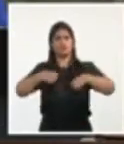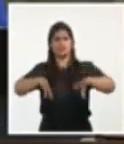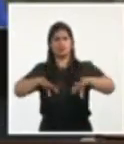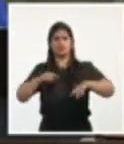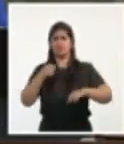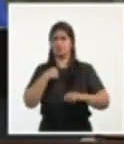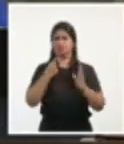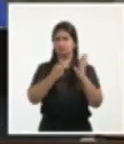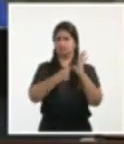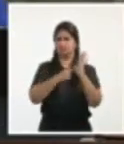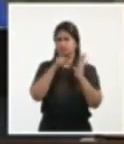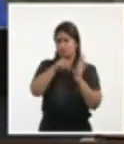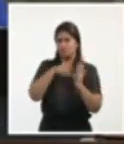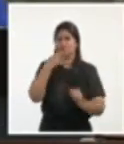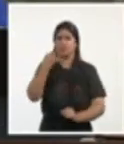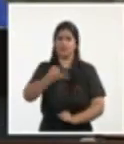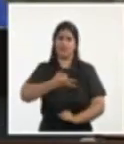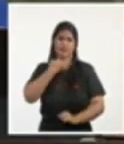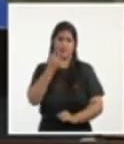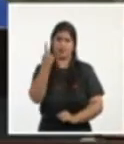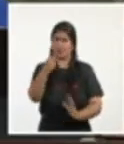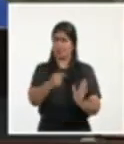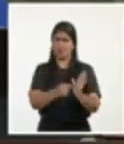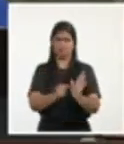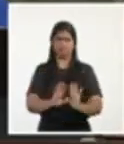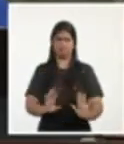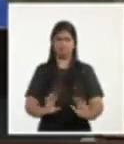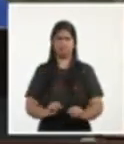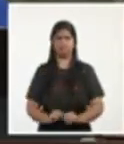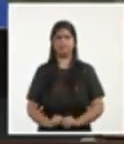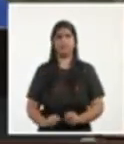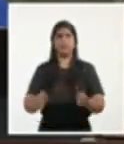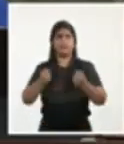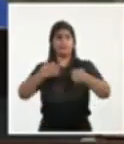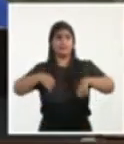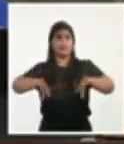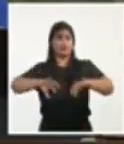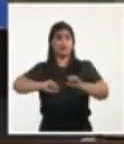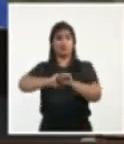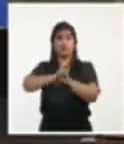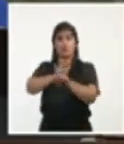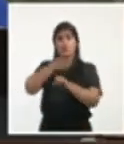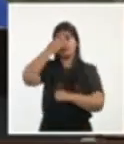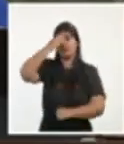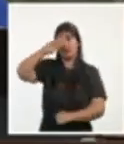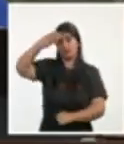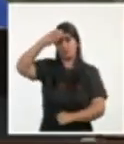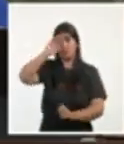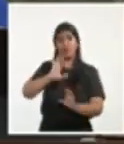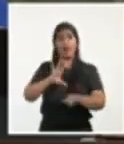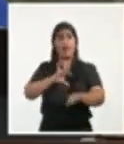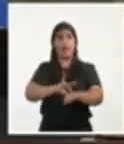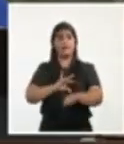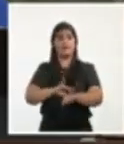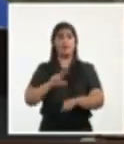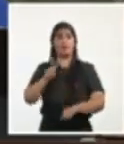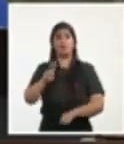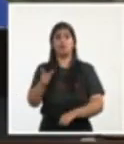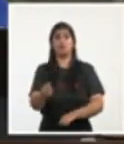en medio de la peor de las situaciones, lo que hemos vivido, en Cuba solo se ha enfermado el 2,16% de la